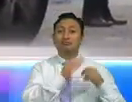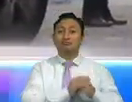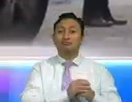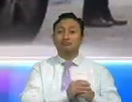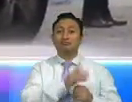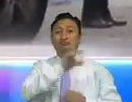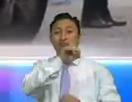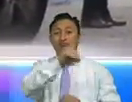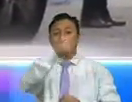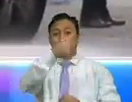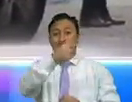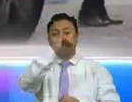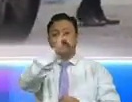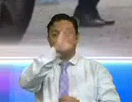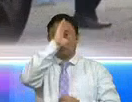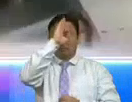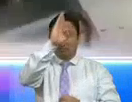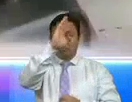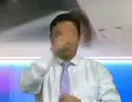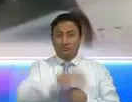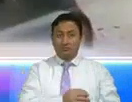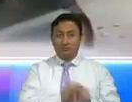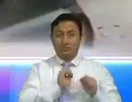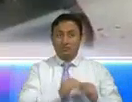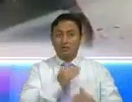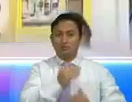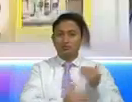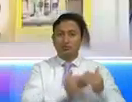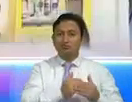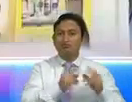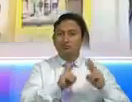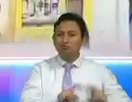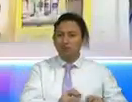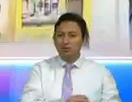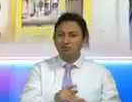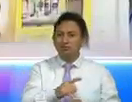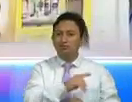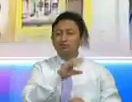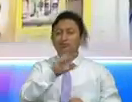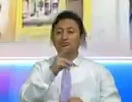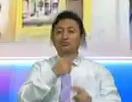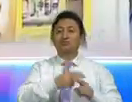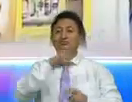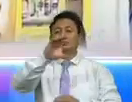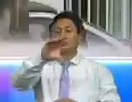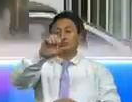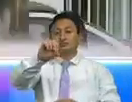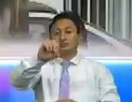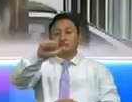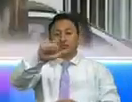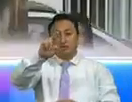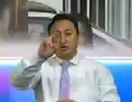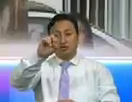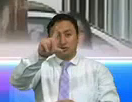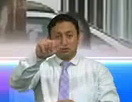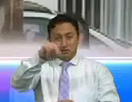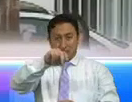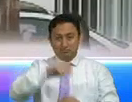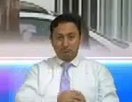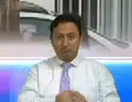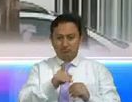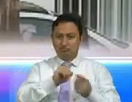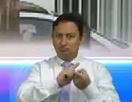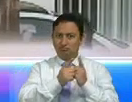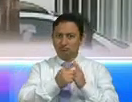de la dirección nacional de la policía judicial con los avances logrados el caso denominado carolina tuvo un giro de 180 grados las